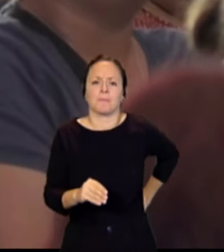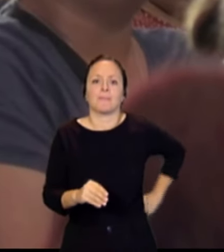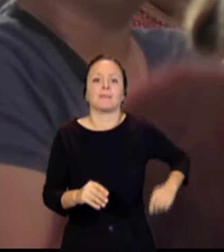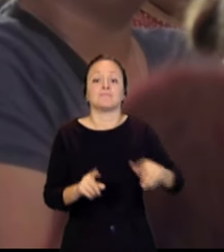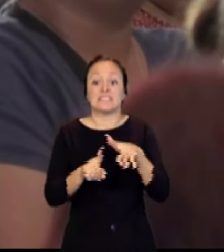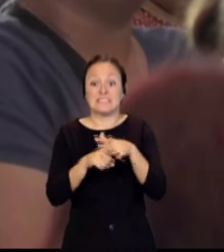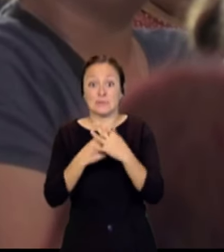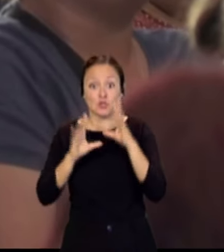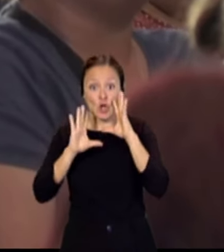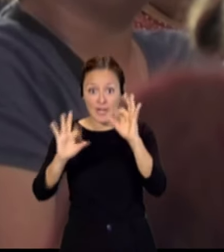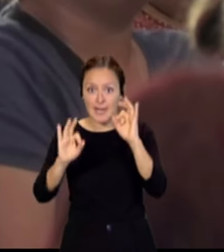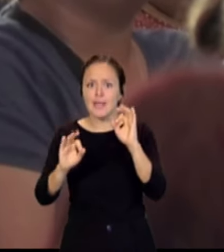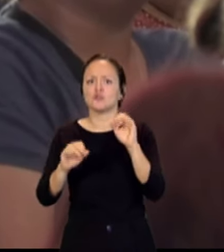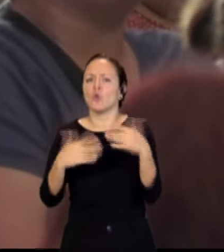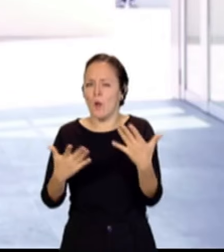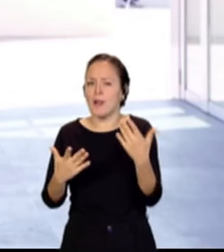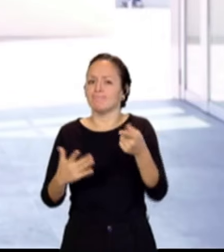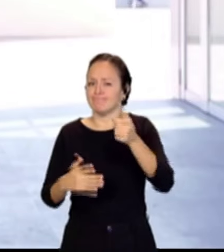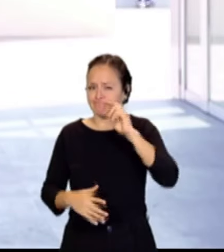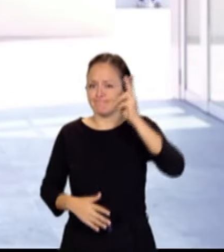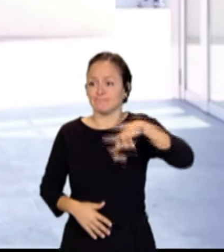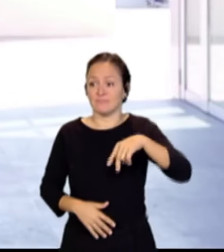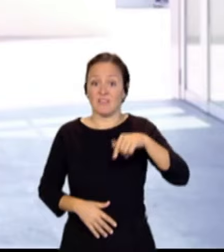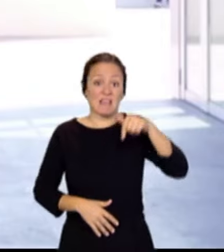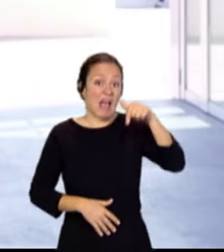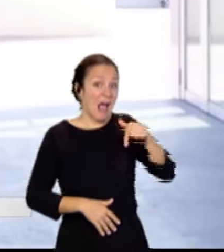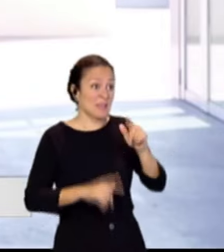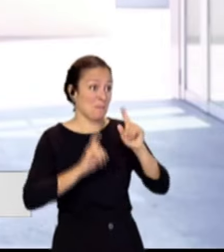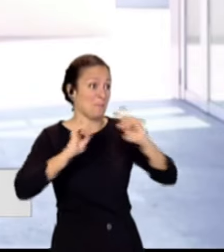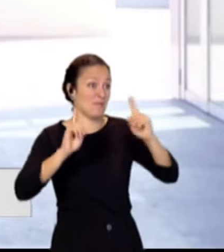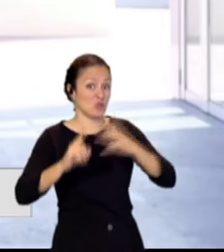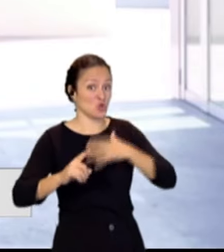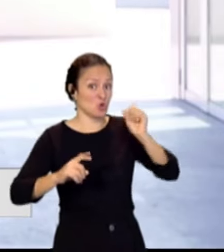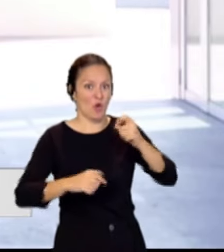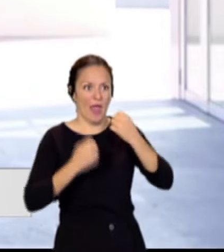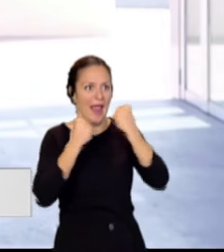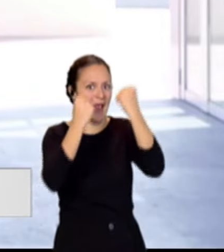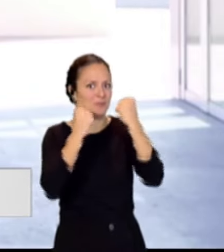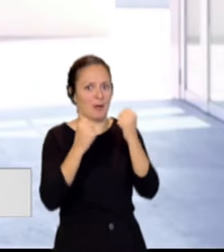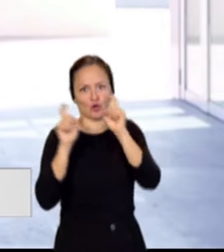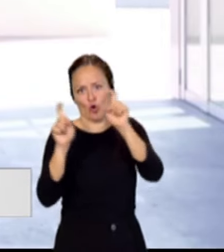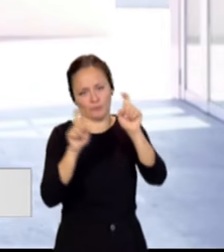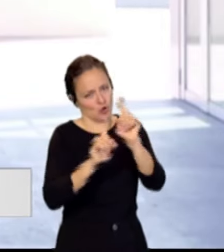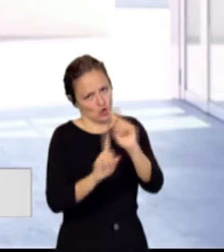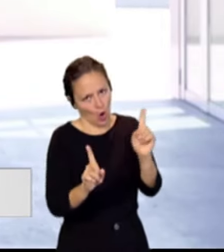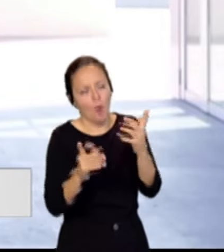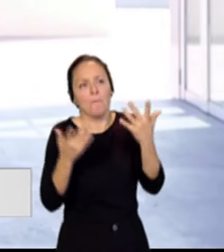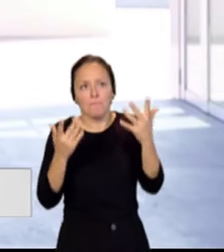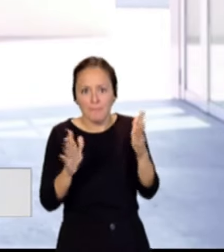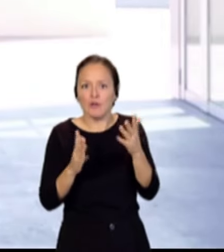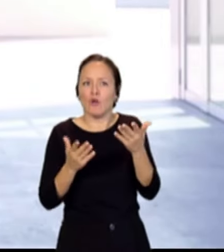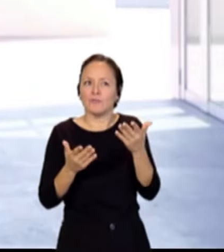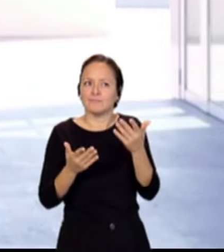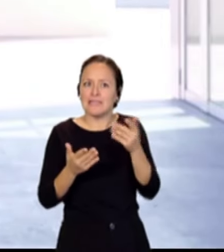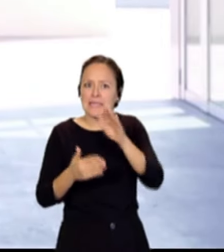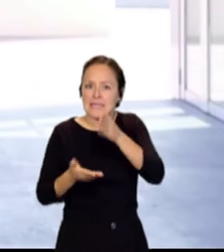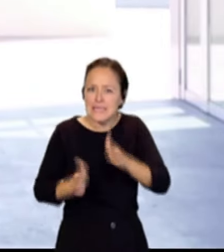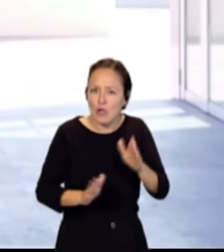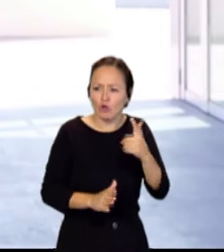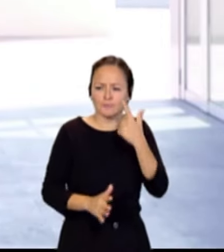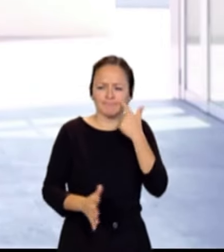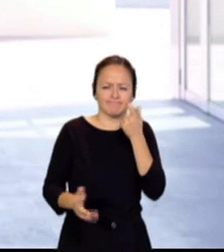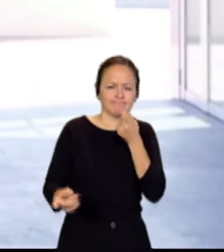situación de riesgo entrando aquí siendo expertos en la prevención del suicidio pero sí les ayudará a detectar en sus hijos por ejemplo